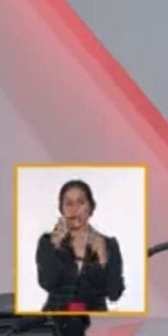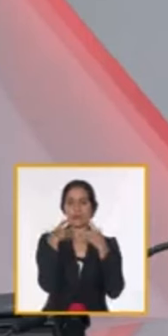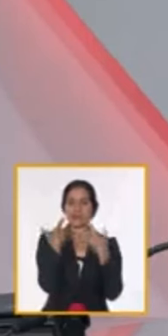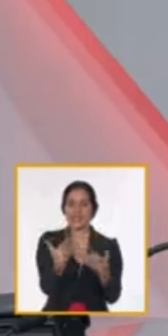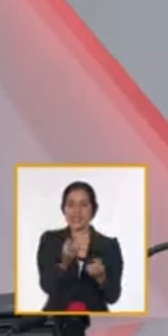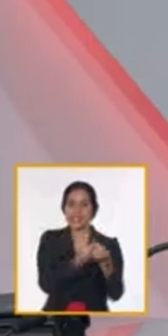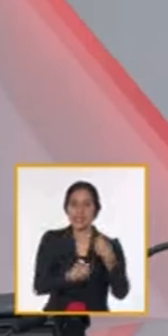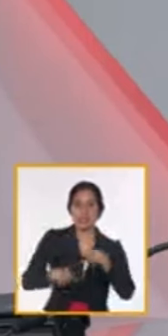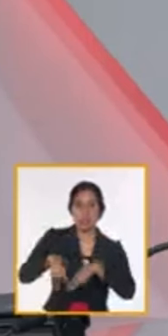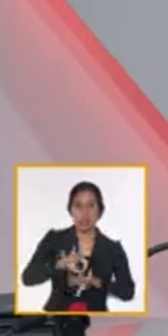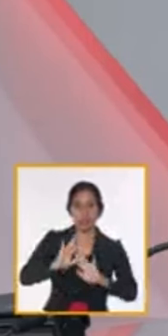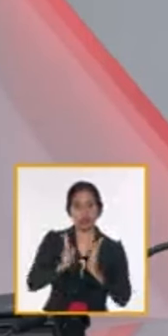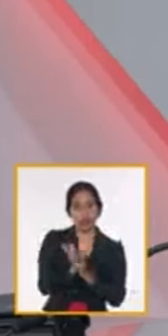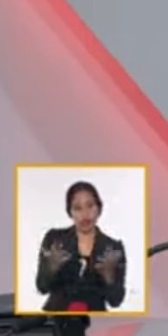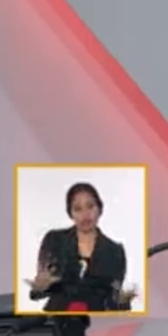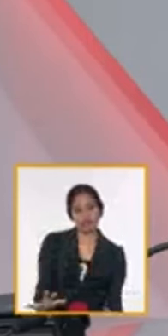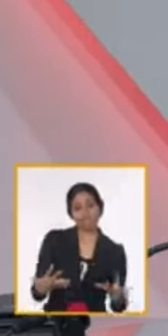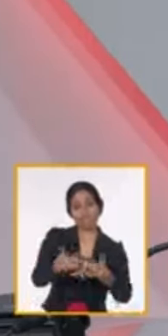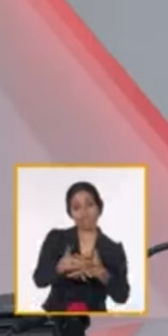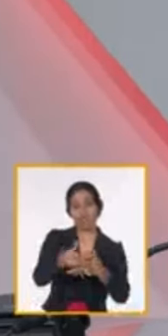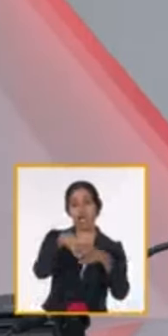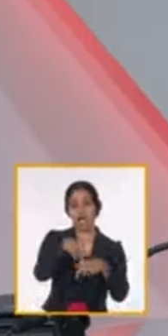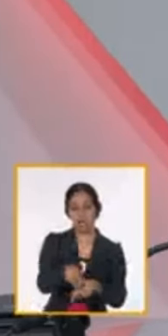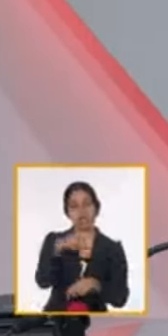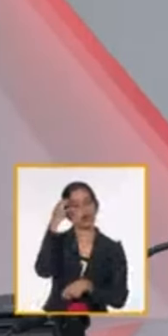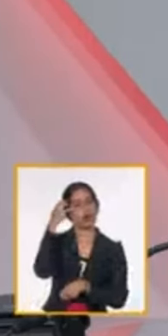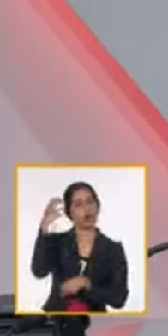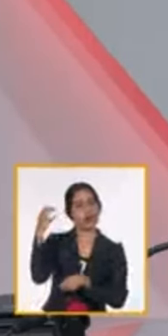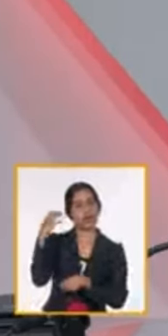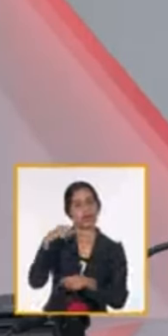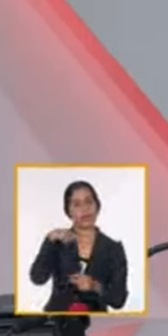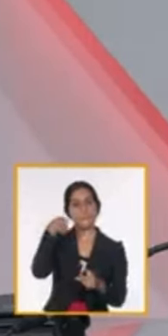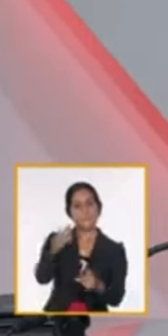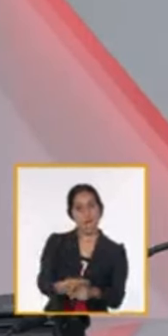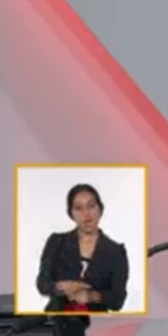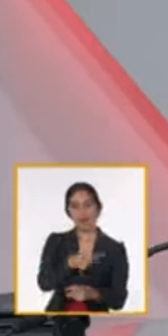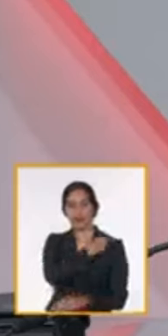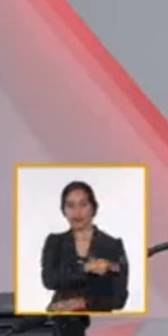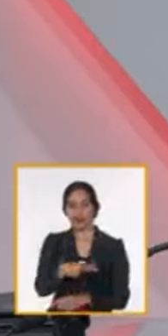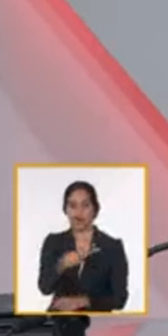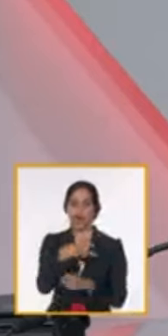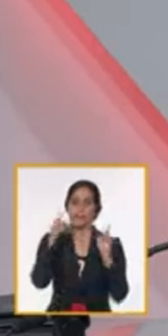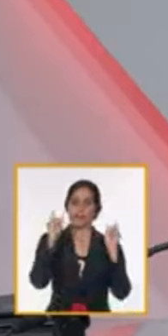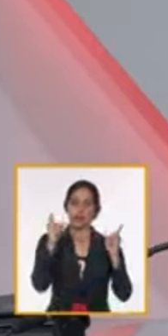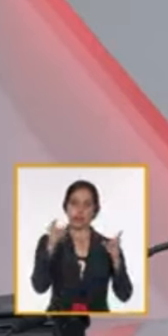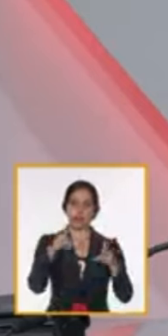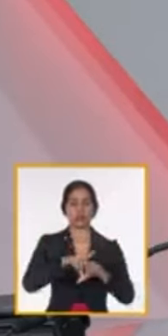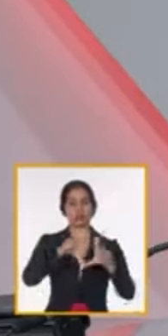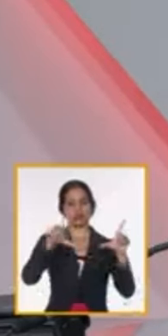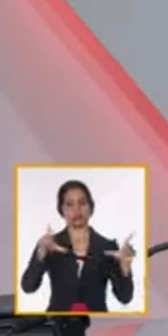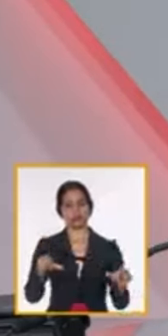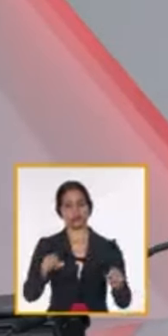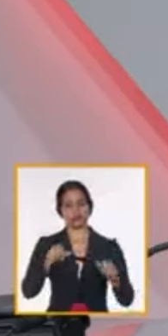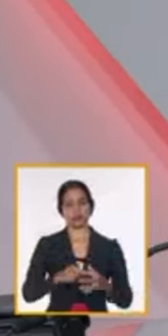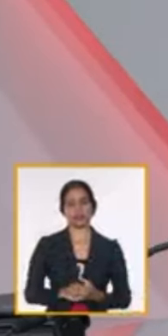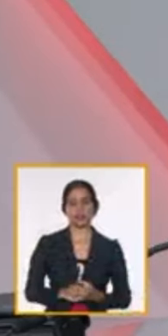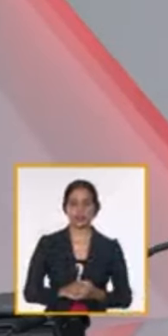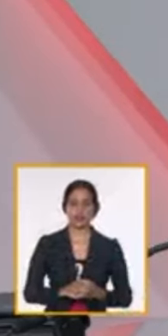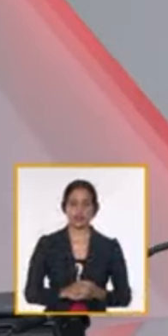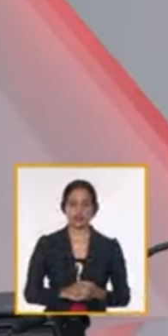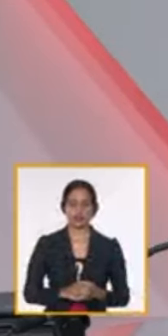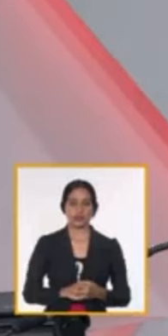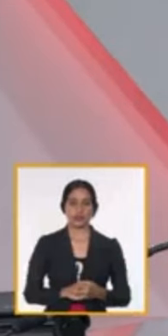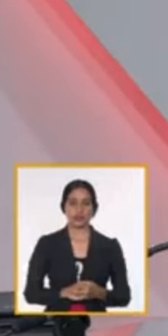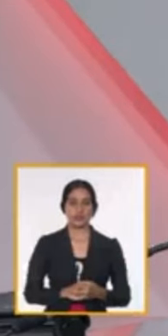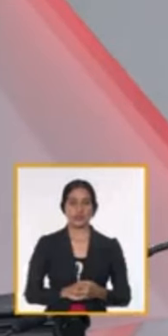cotidiano de vinculación del gobierno y las principales autoridades políticas del partido con nuestro pueblo. Es